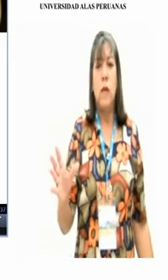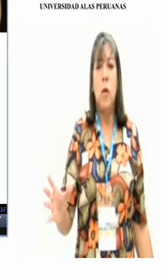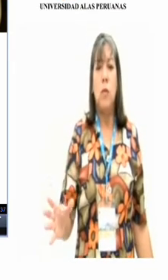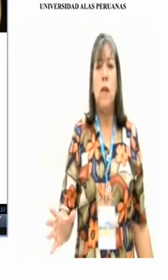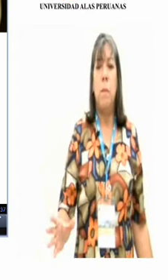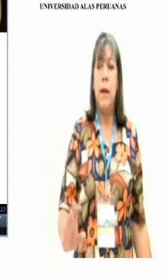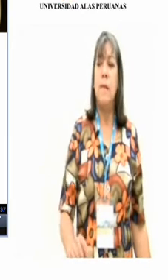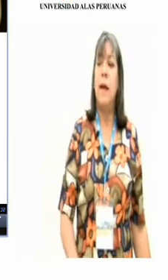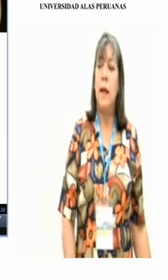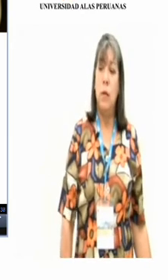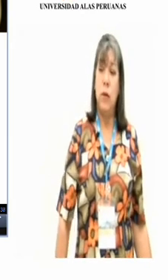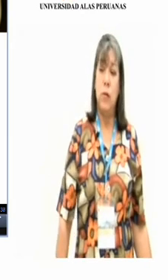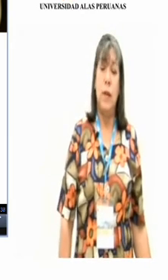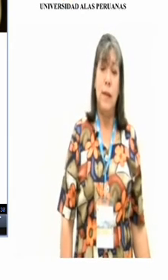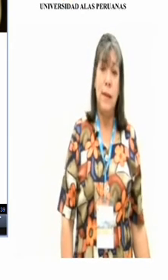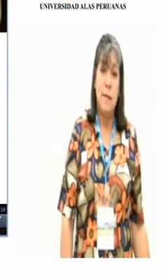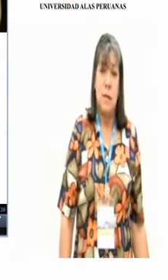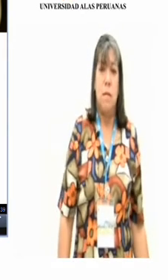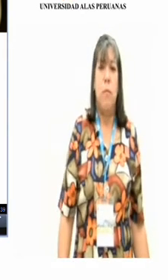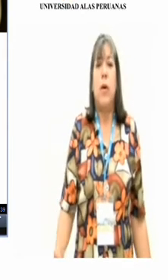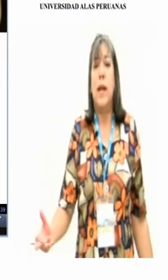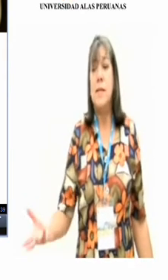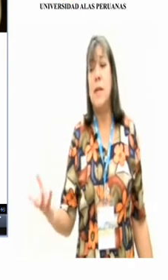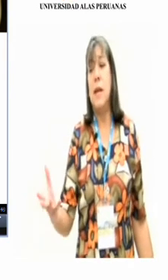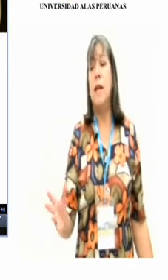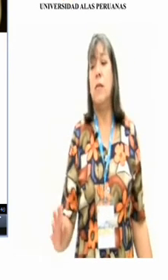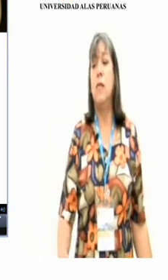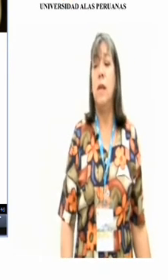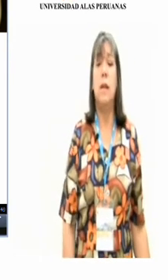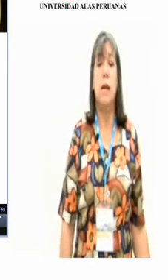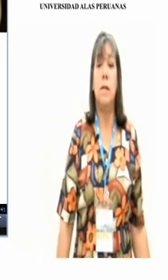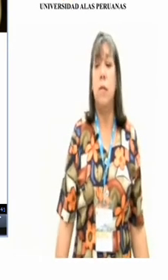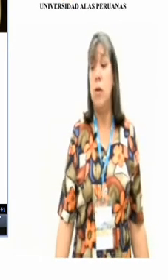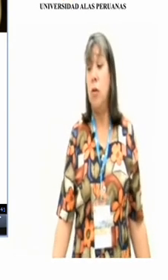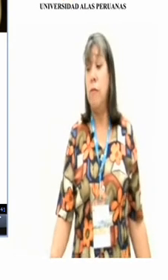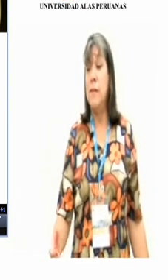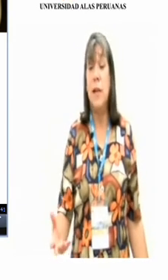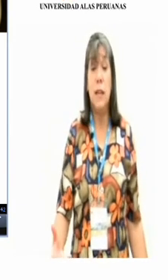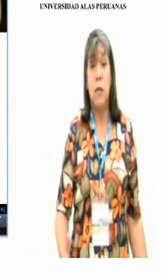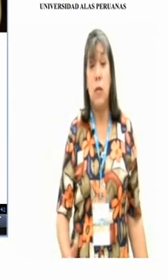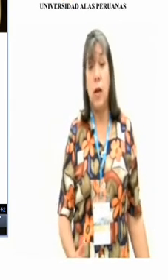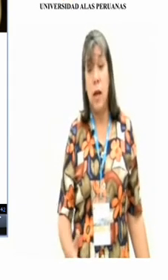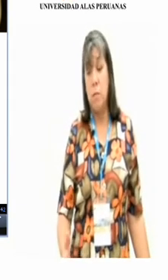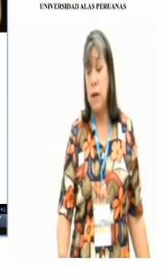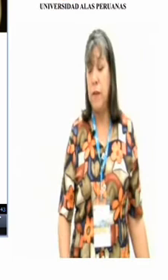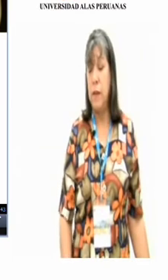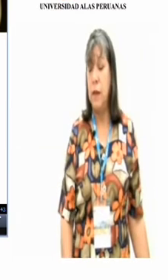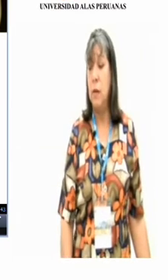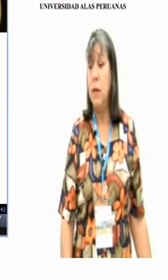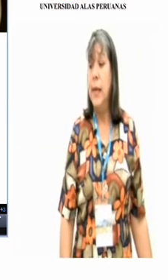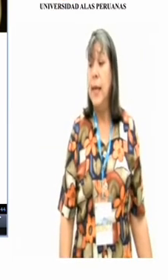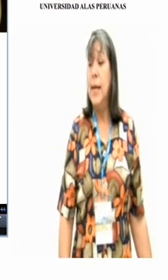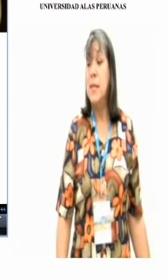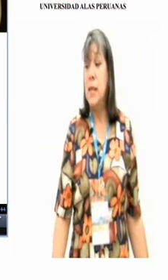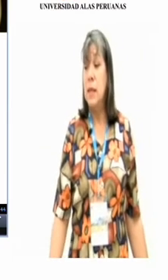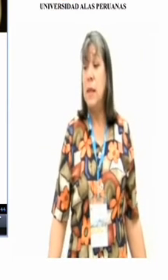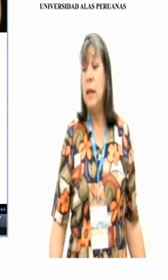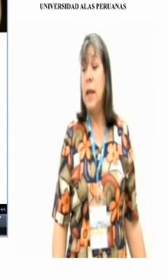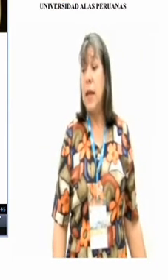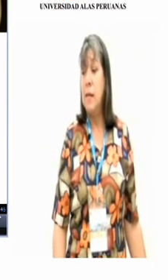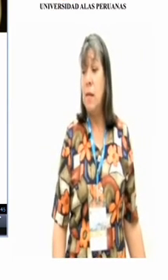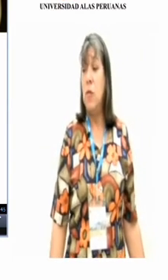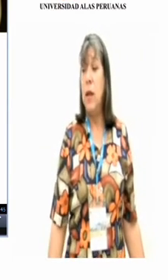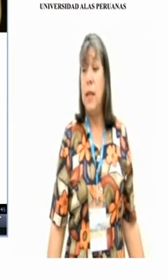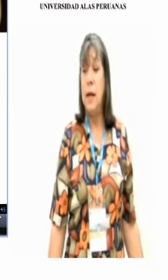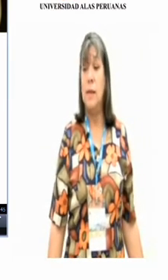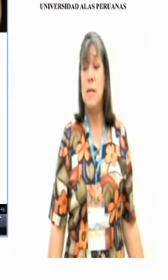todo esto entonces, ¿cómo se expresa en la educación a distancia? ¿Por qué enseñar entonces a distancia? Bueno, los facilitadores han manifestado que